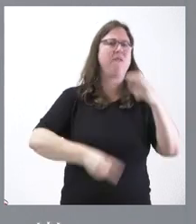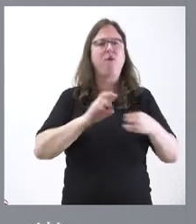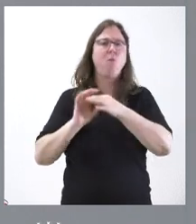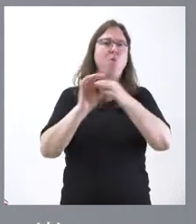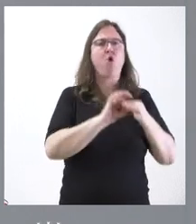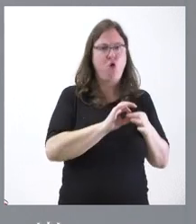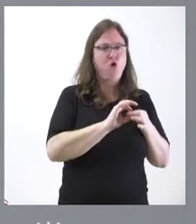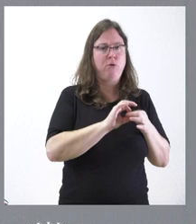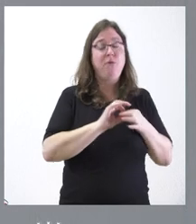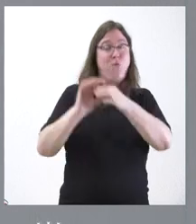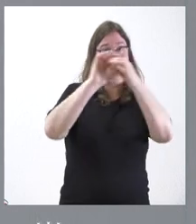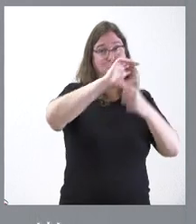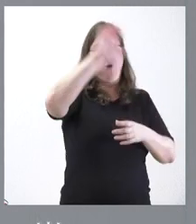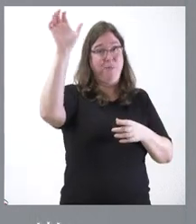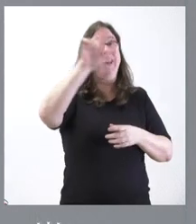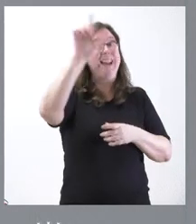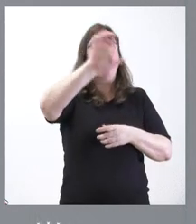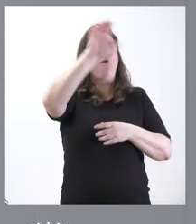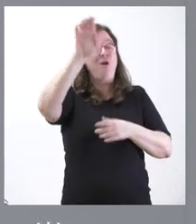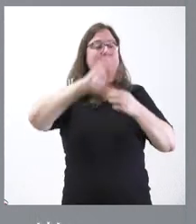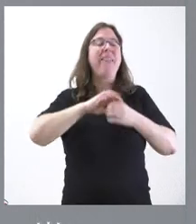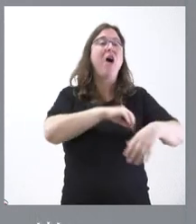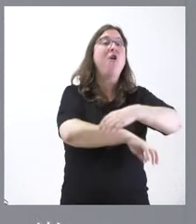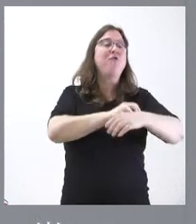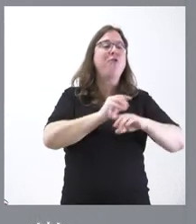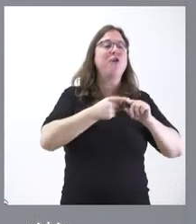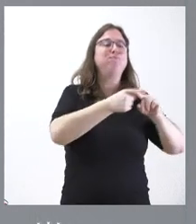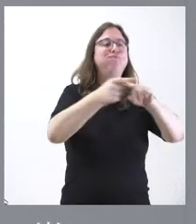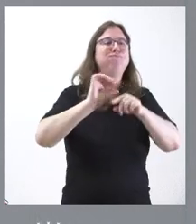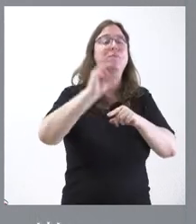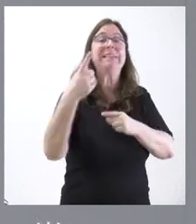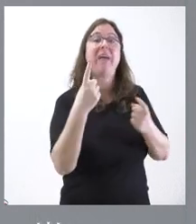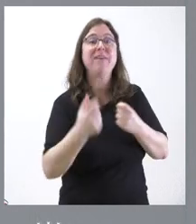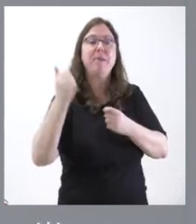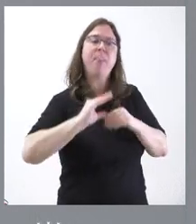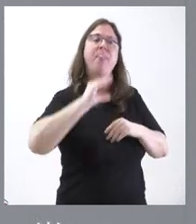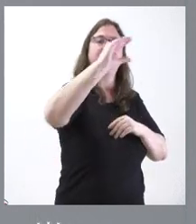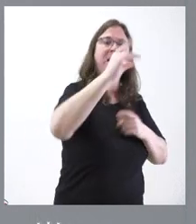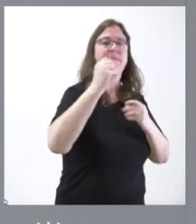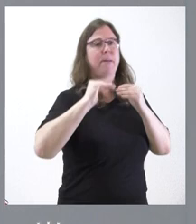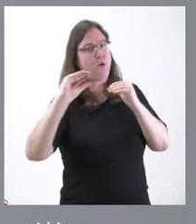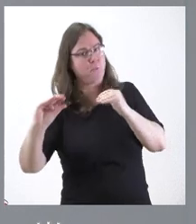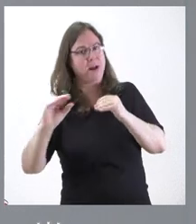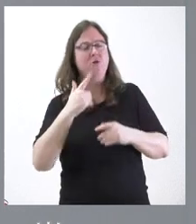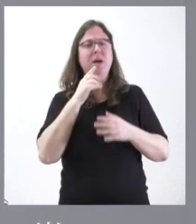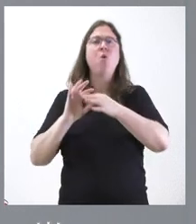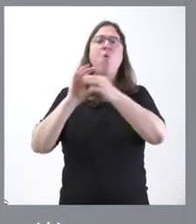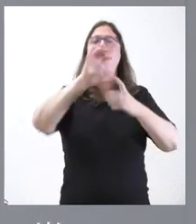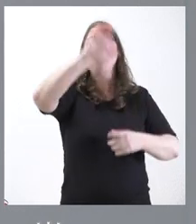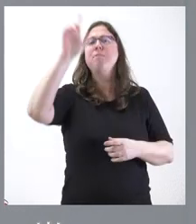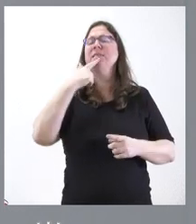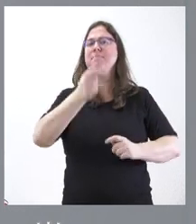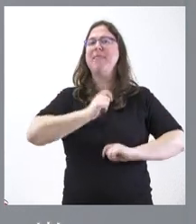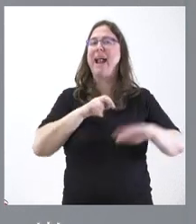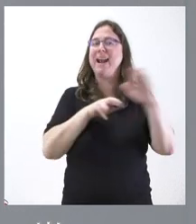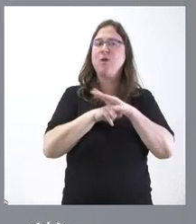Unión donde los fondos lleguen más a quien más lo necesita que avance hacia la cohesión territorial y social una Unión donde los recursos lleguen